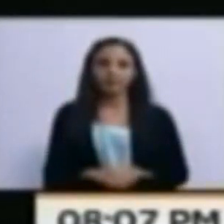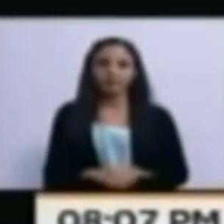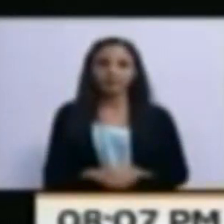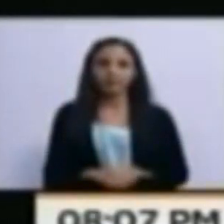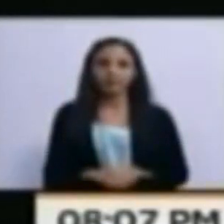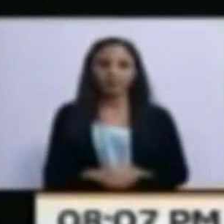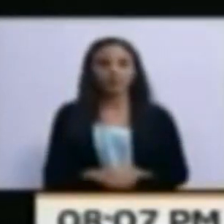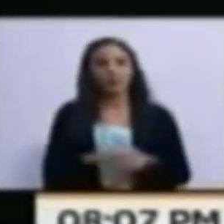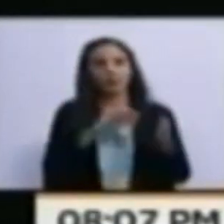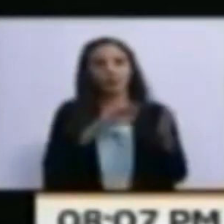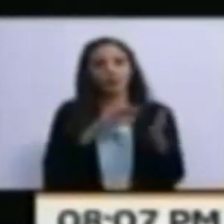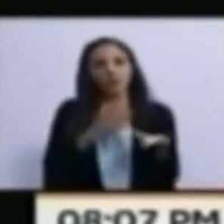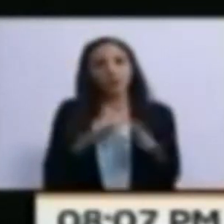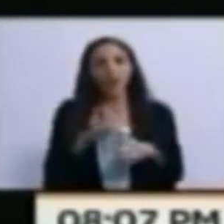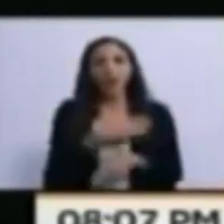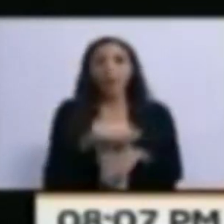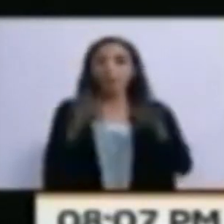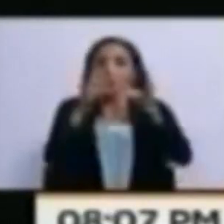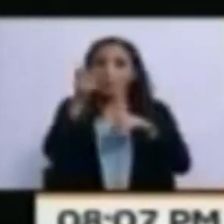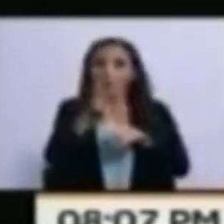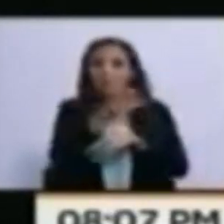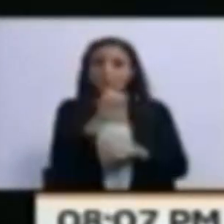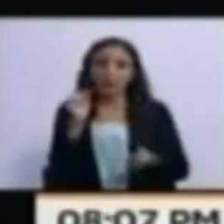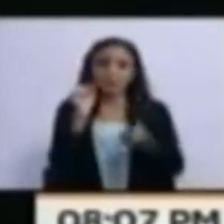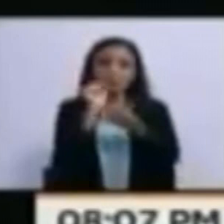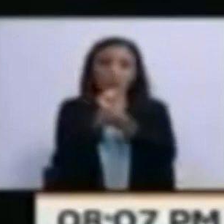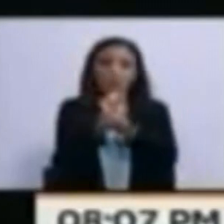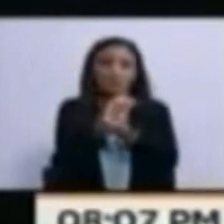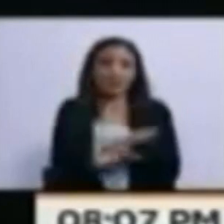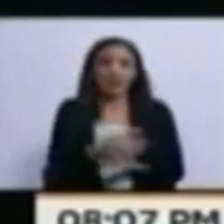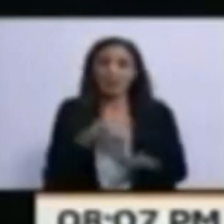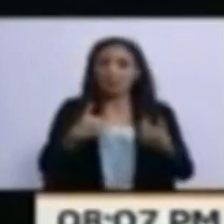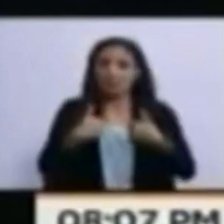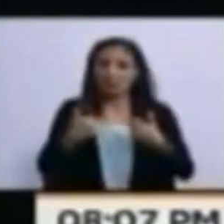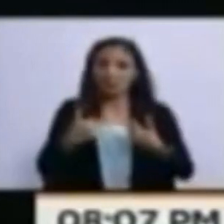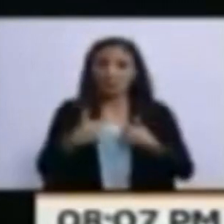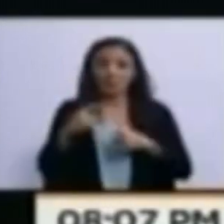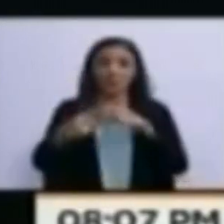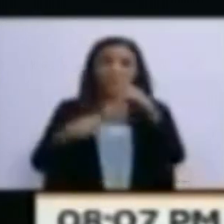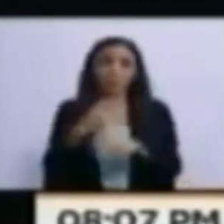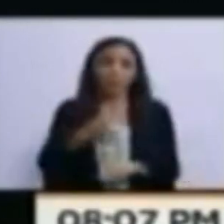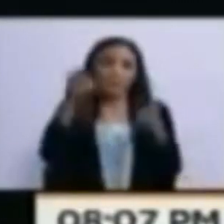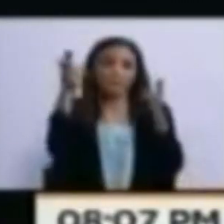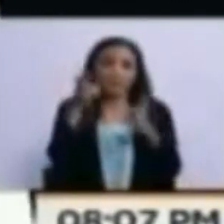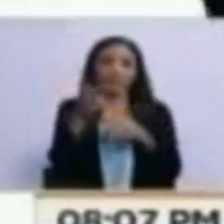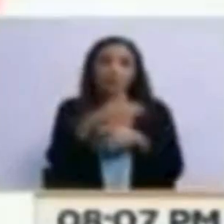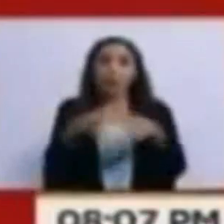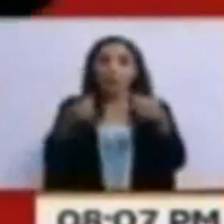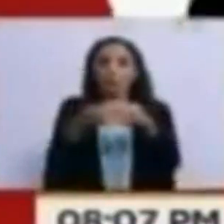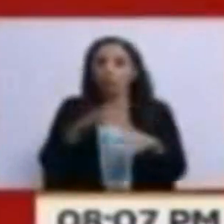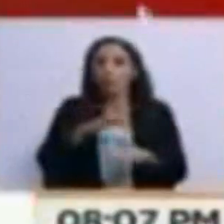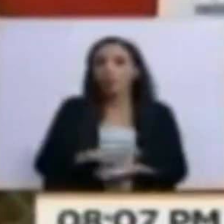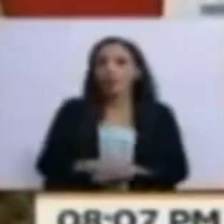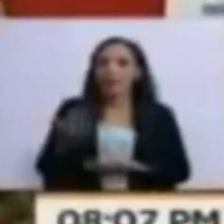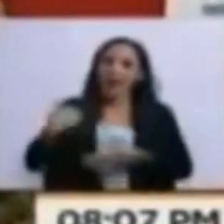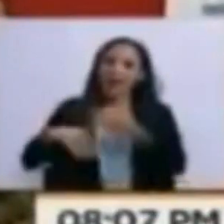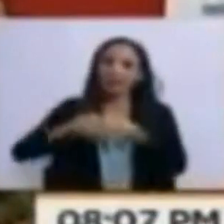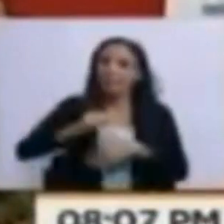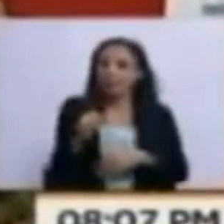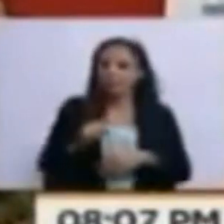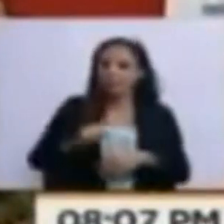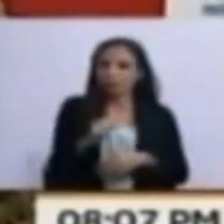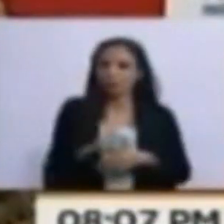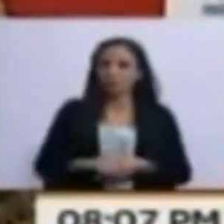nueve dirigentes sociales fueron capturados torturados y ejecutados por un comando de la disip a las órdenes del entonces